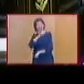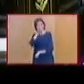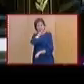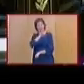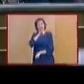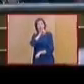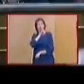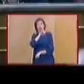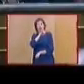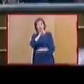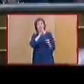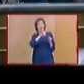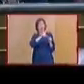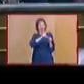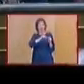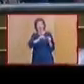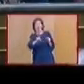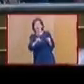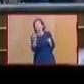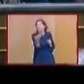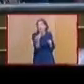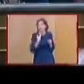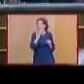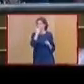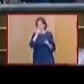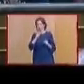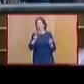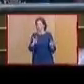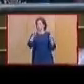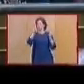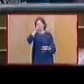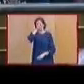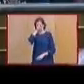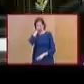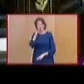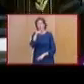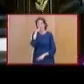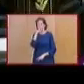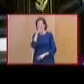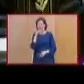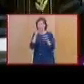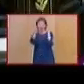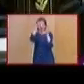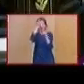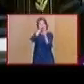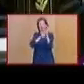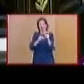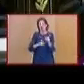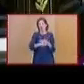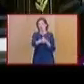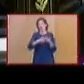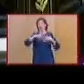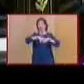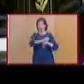ocurrido, pero el tema es ciertamente preocupante por cuanto que hay aspectos del REF que, como usted sabe, vencen en el año 2013.